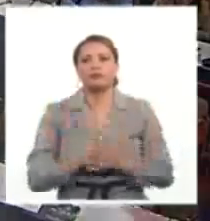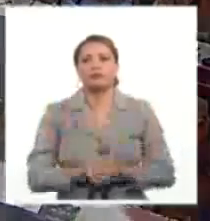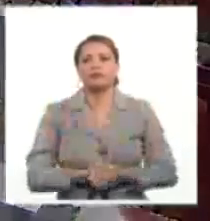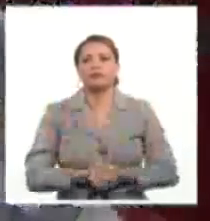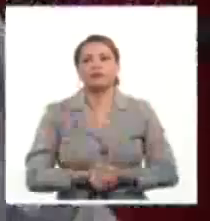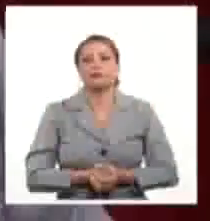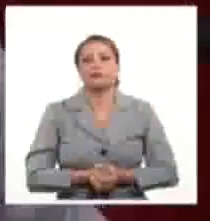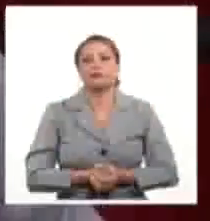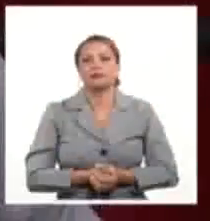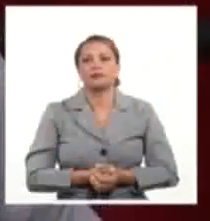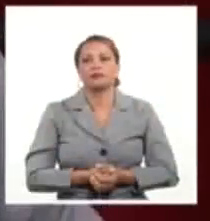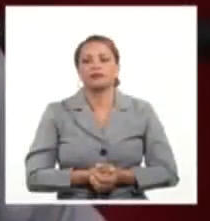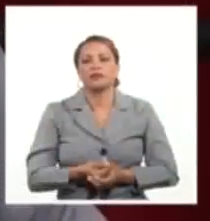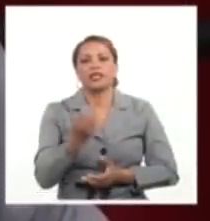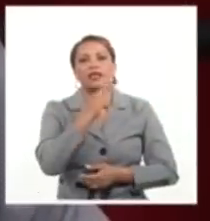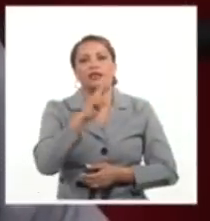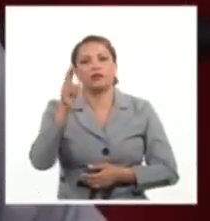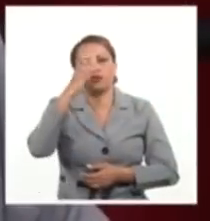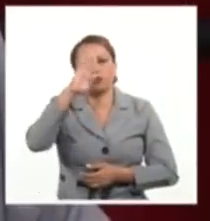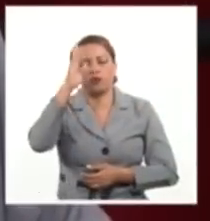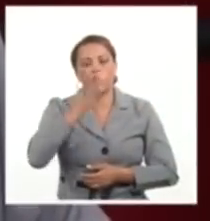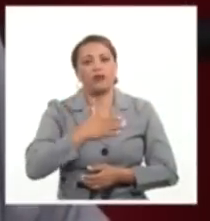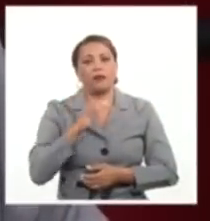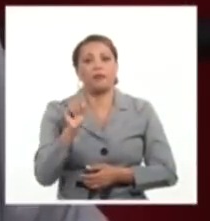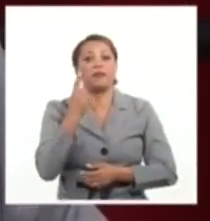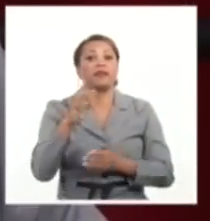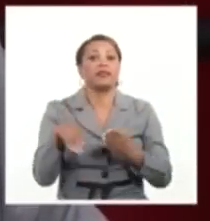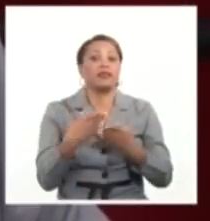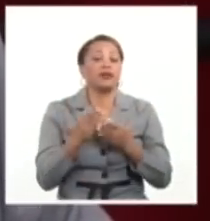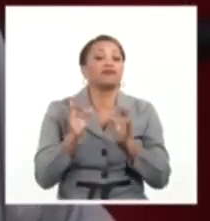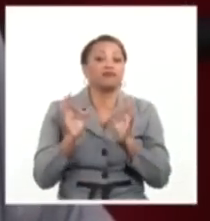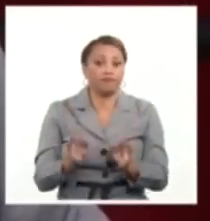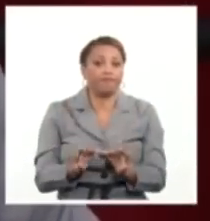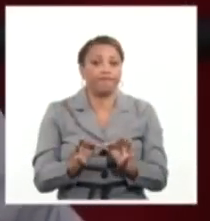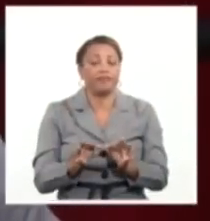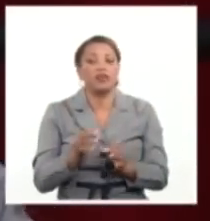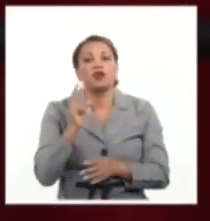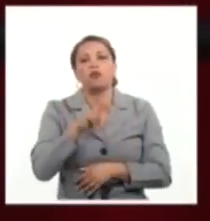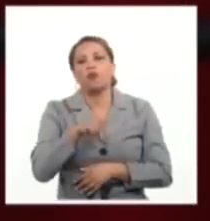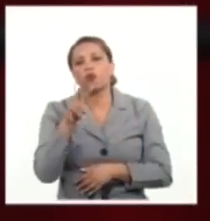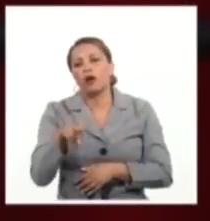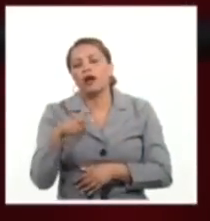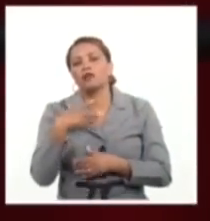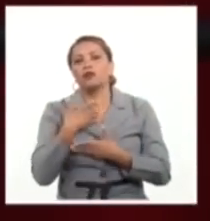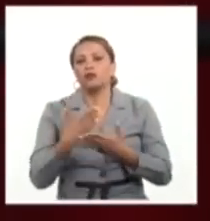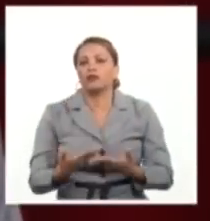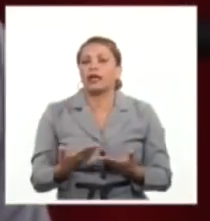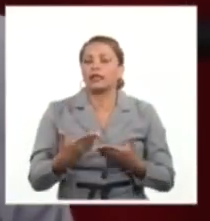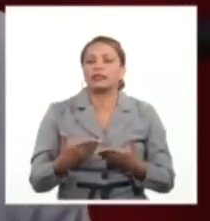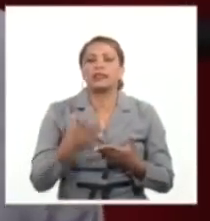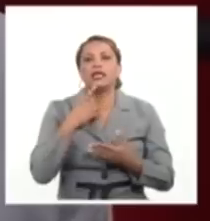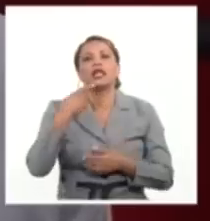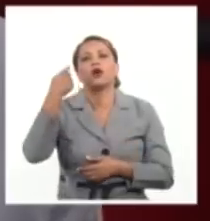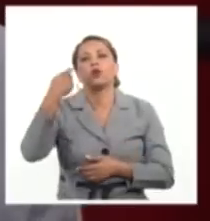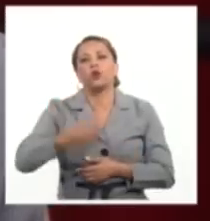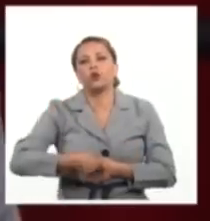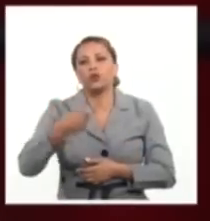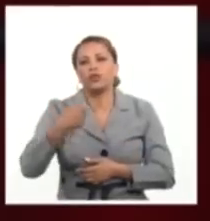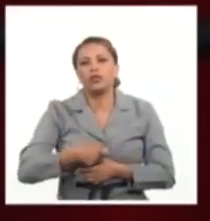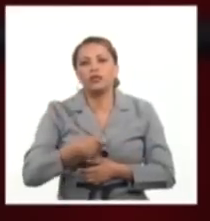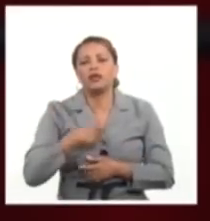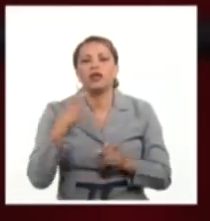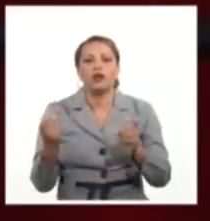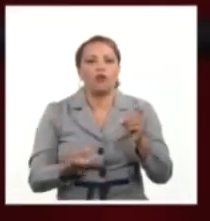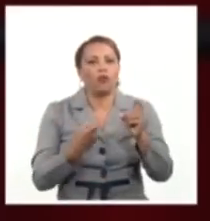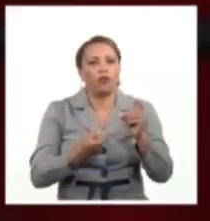¿Qué es la revolución cubana desde su primer día, sino eso? Una búsqueda infatigable de la justicia, una pelea sin